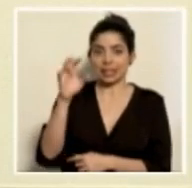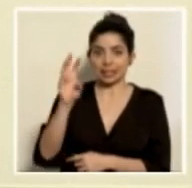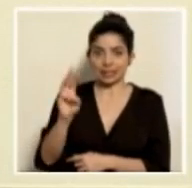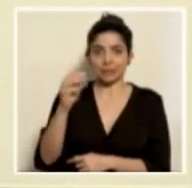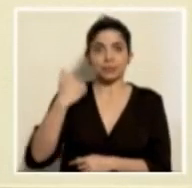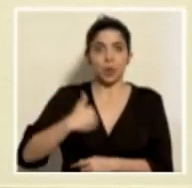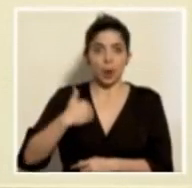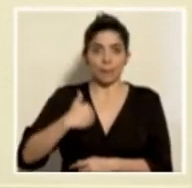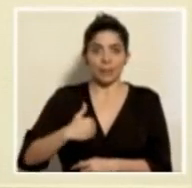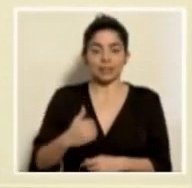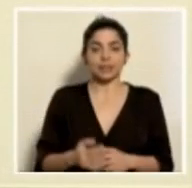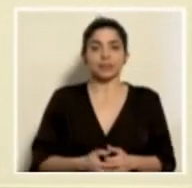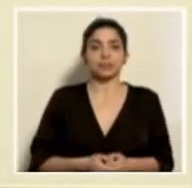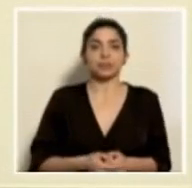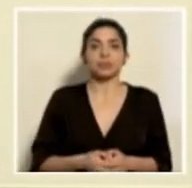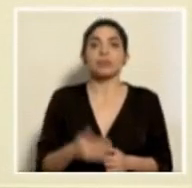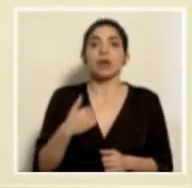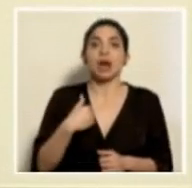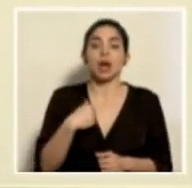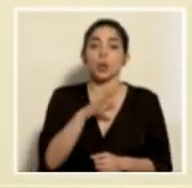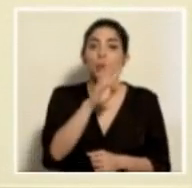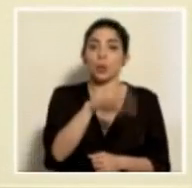3.716 hombres. Tenemos